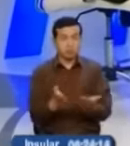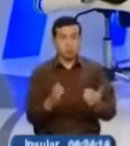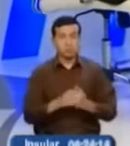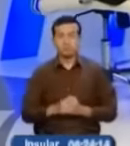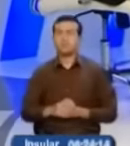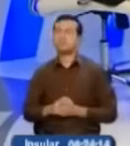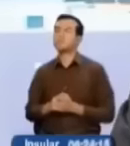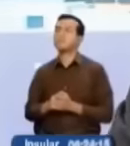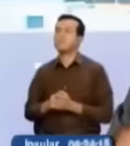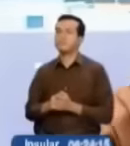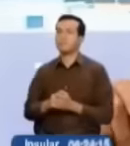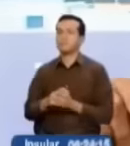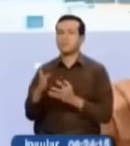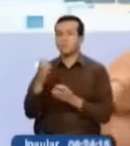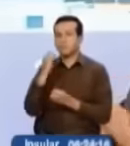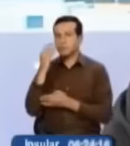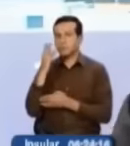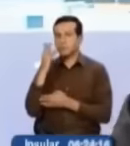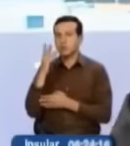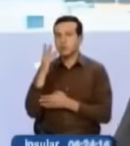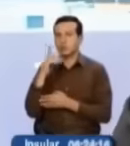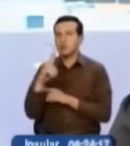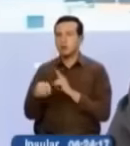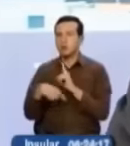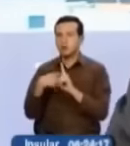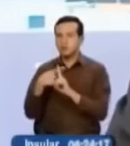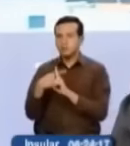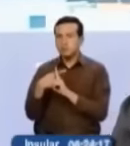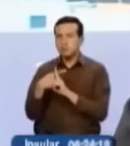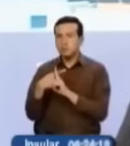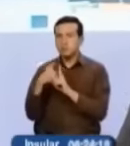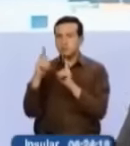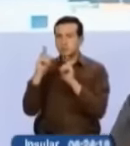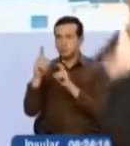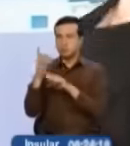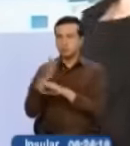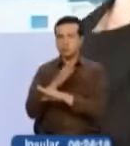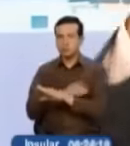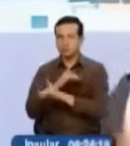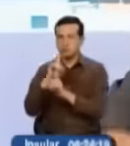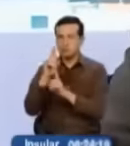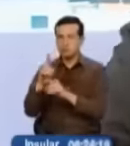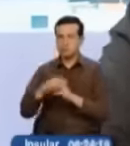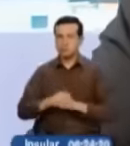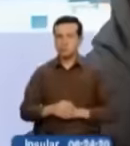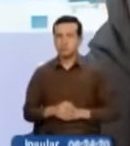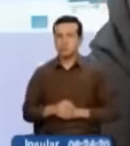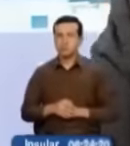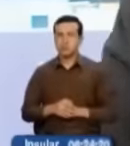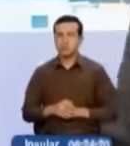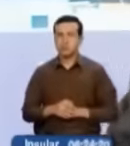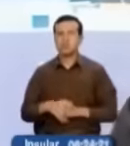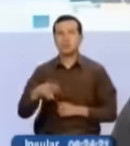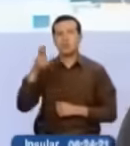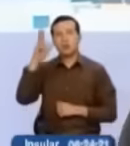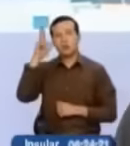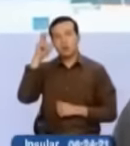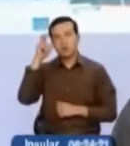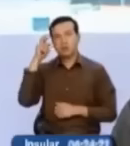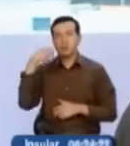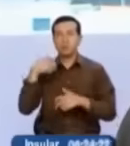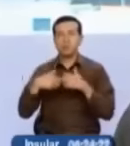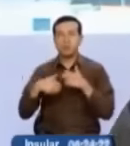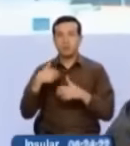quisiera, Carlos, si me permitas hacer un complemento a la pregunta anterior. Creo que uno de los